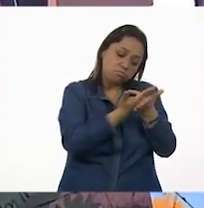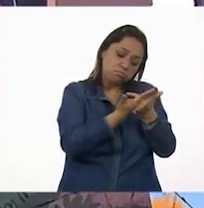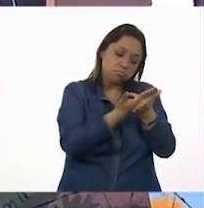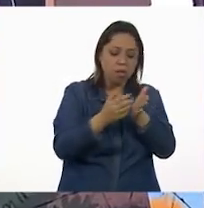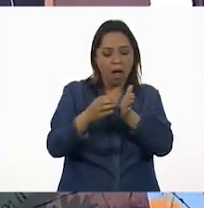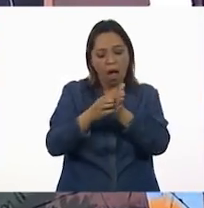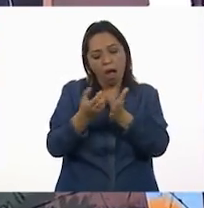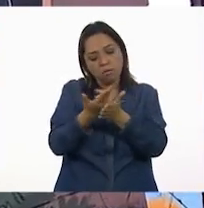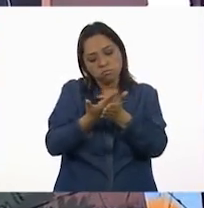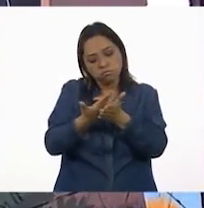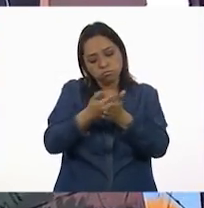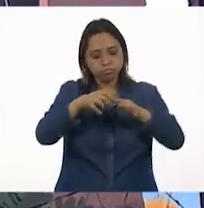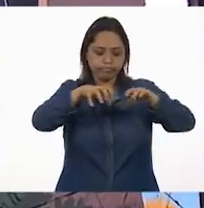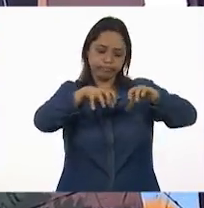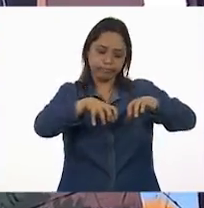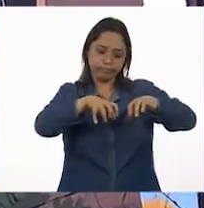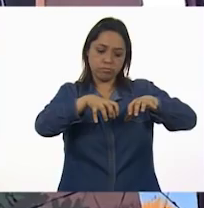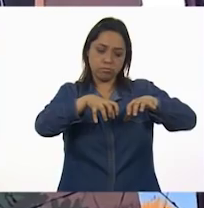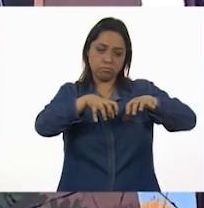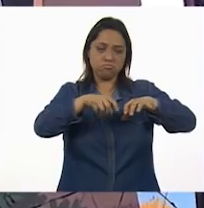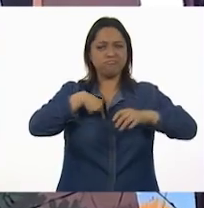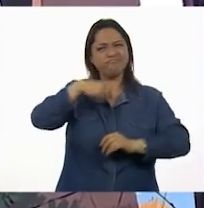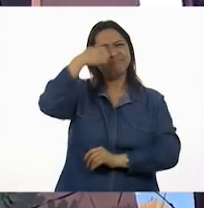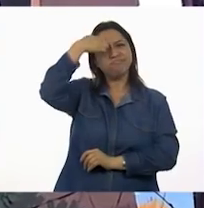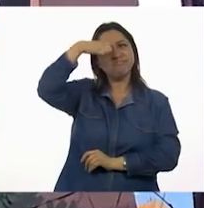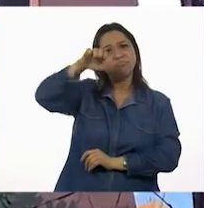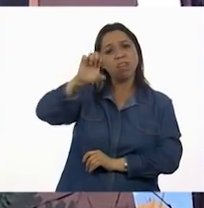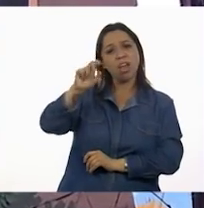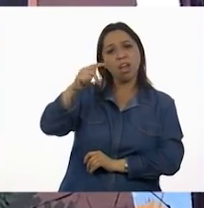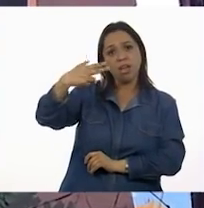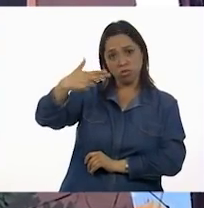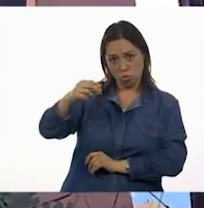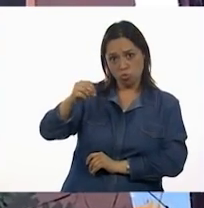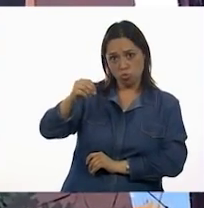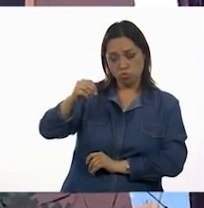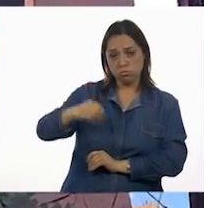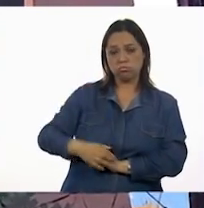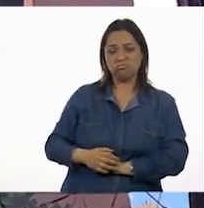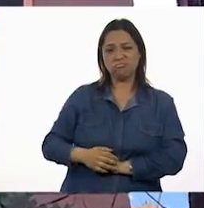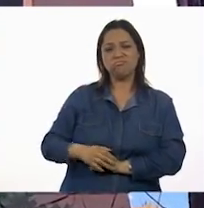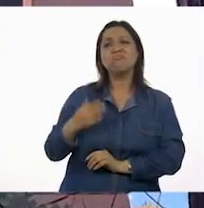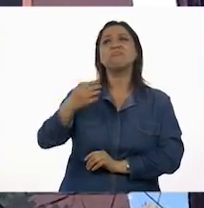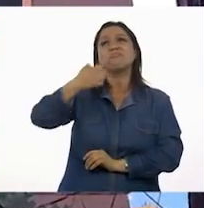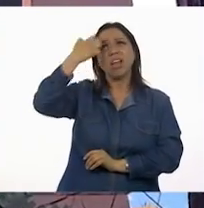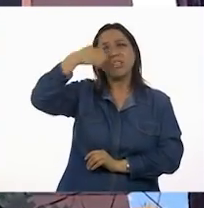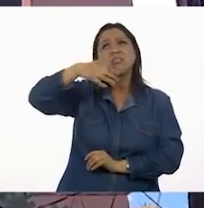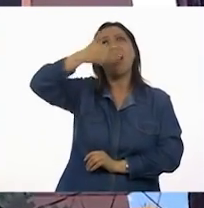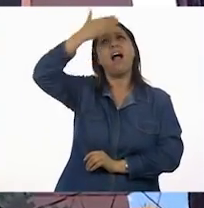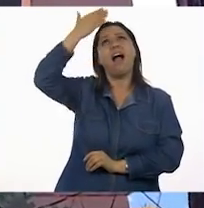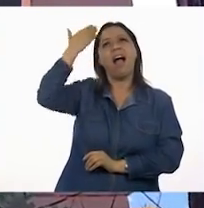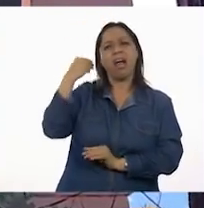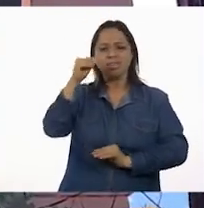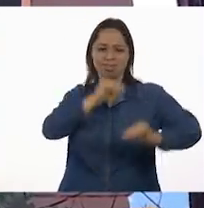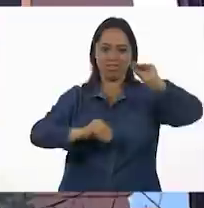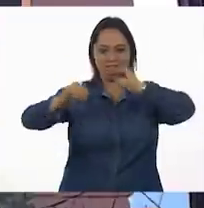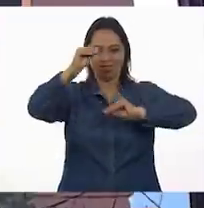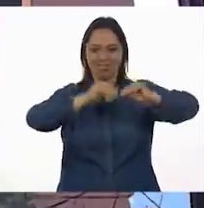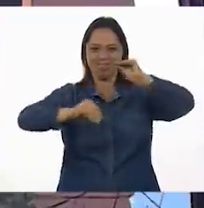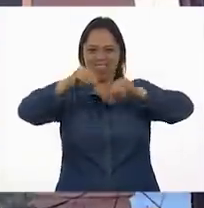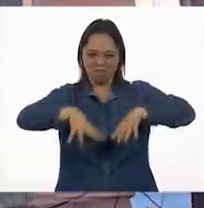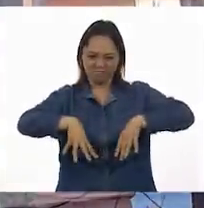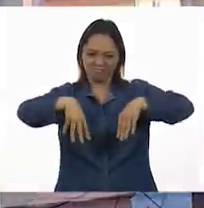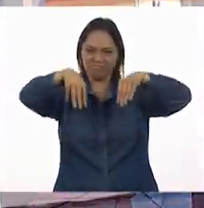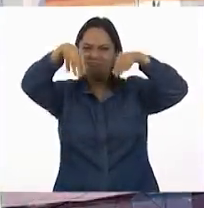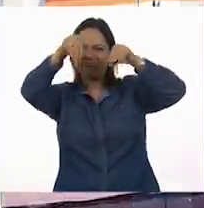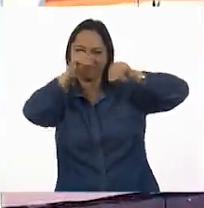otra. Pero extraña a Eto. Extraña los castillos de cartón que hacían en la colina.